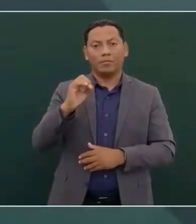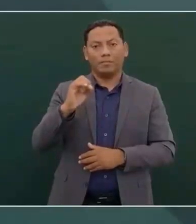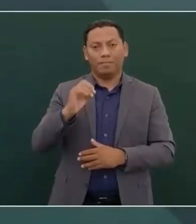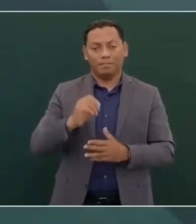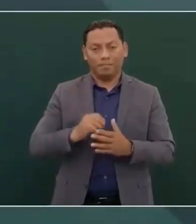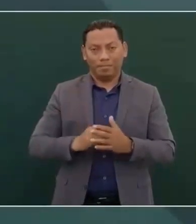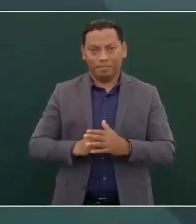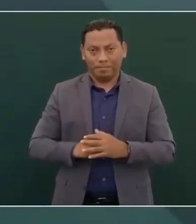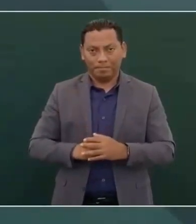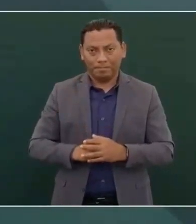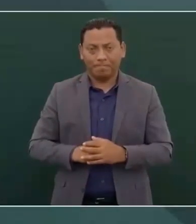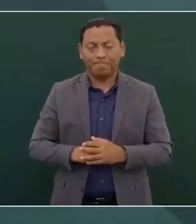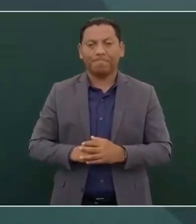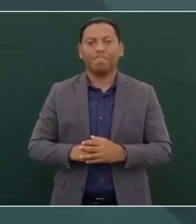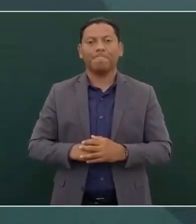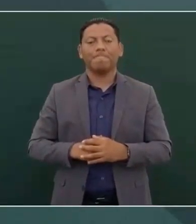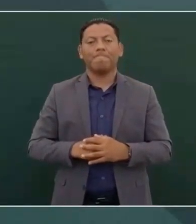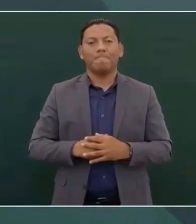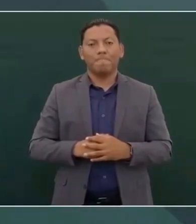de